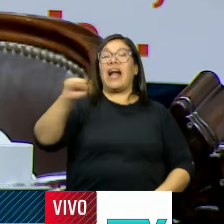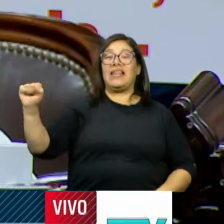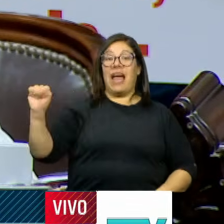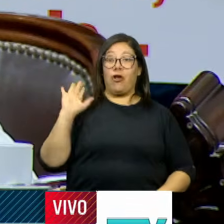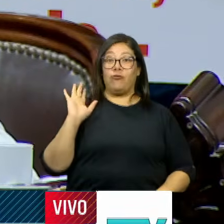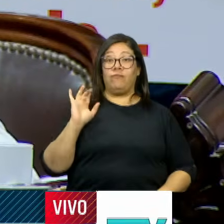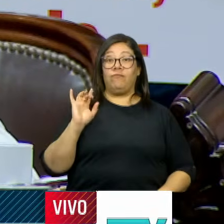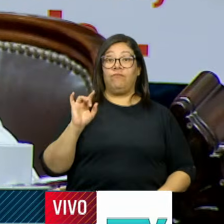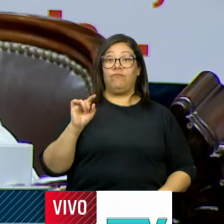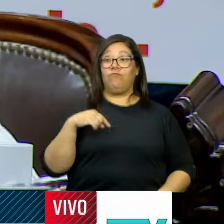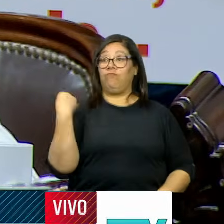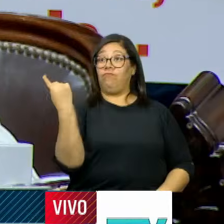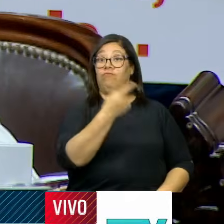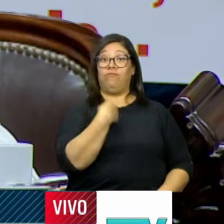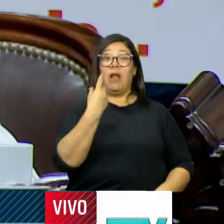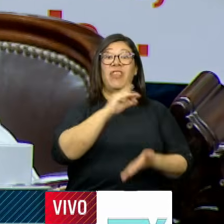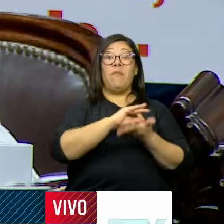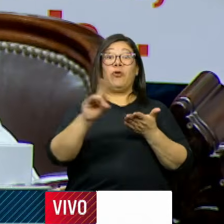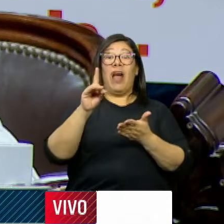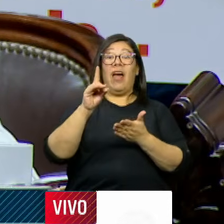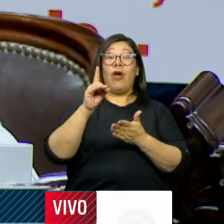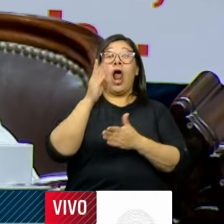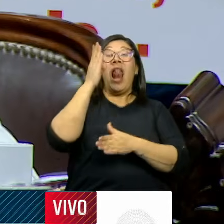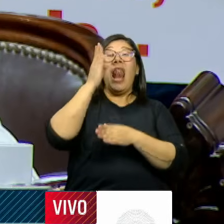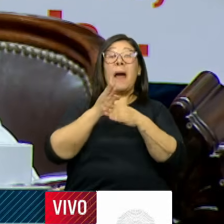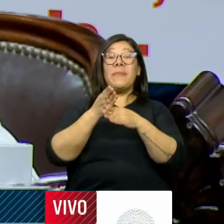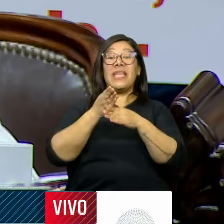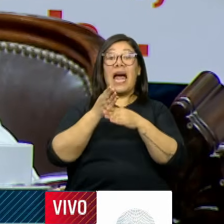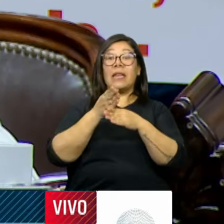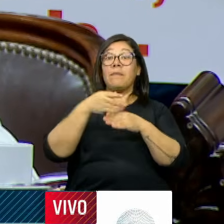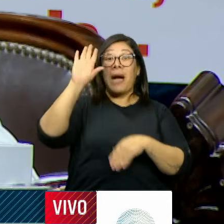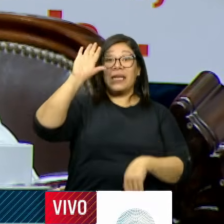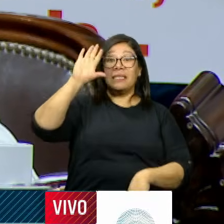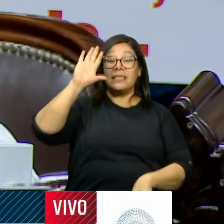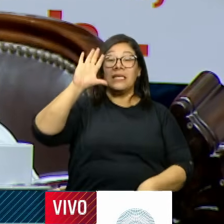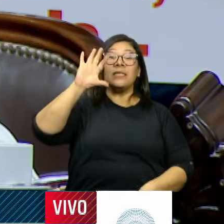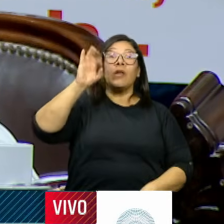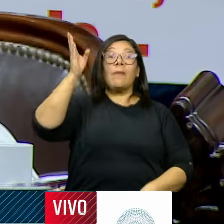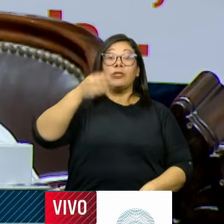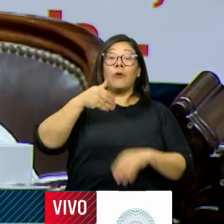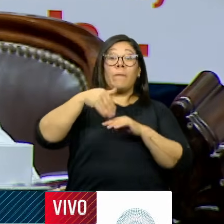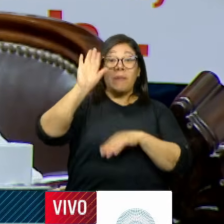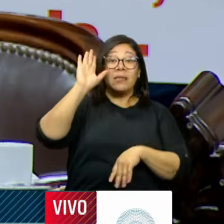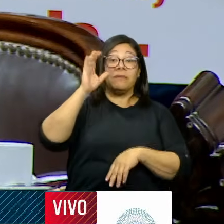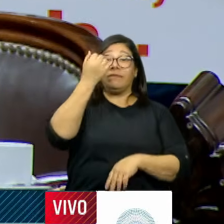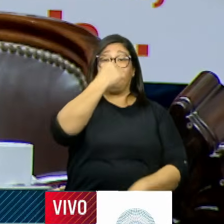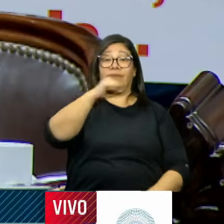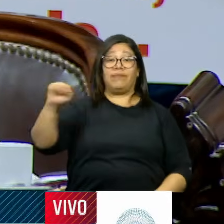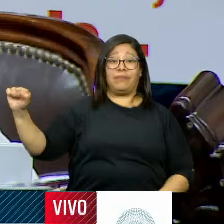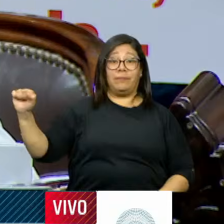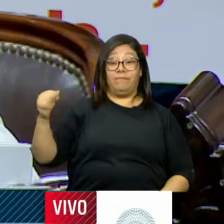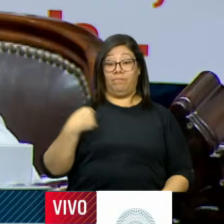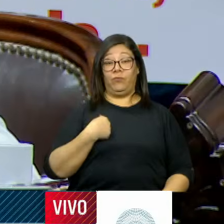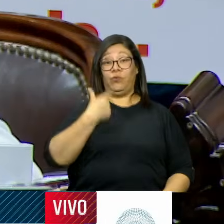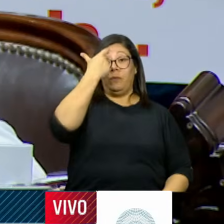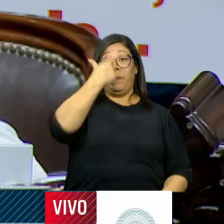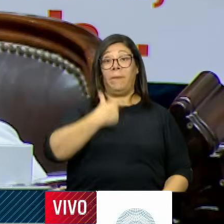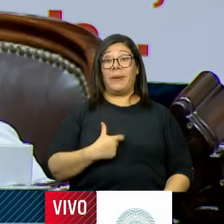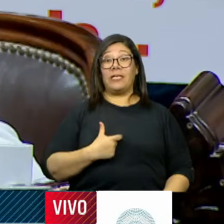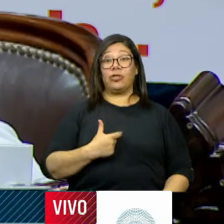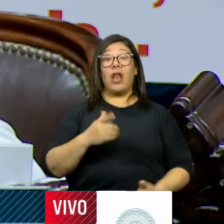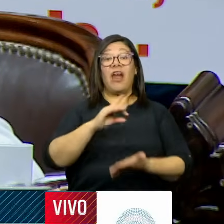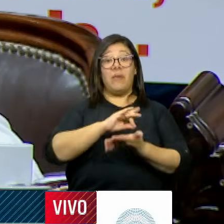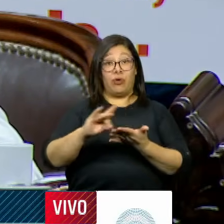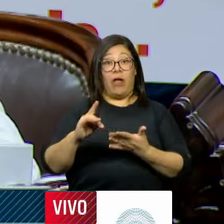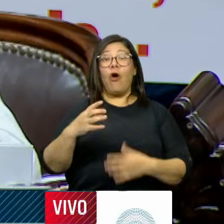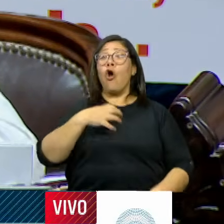está ausente. Y las ausencias también tienen que registrarse. Por supuesto, desde mi humilde lugar, y confío